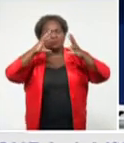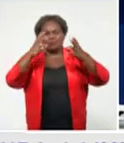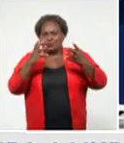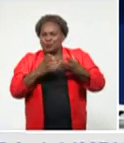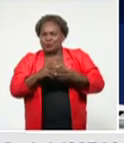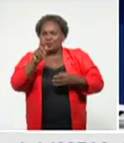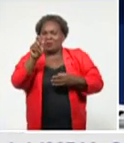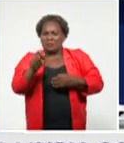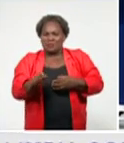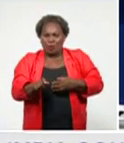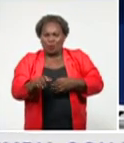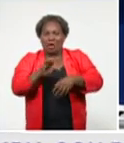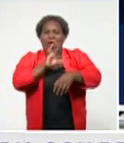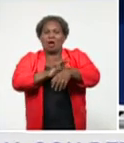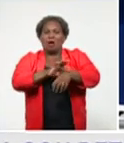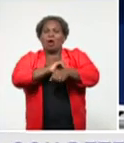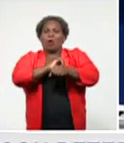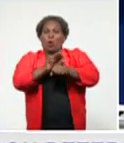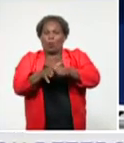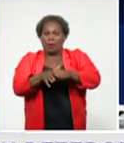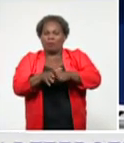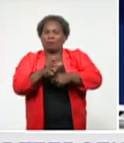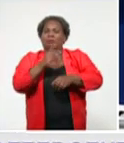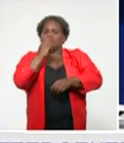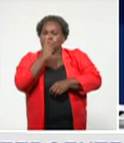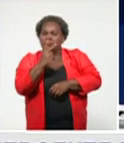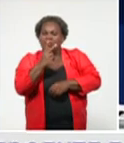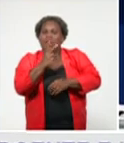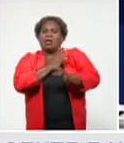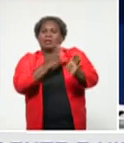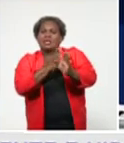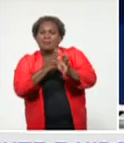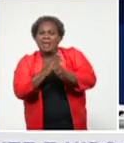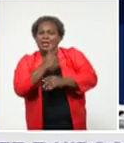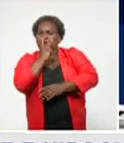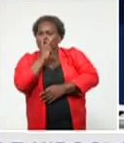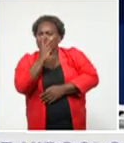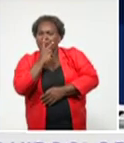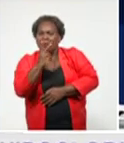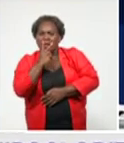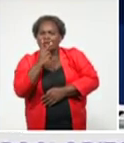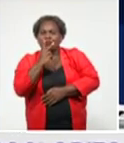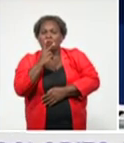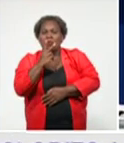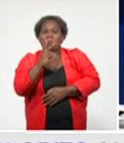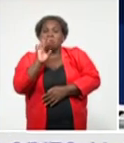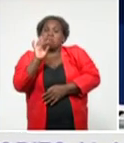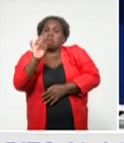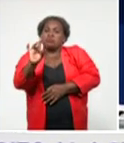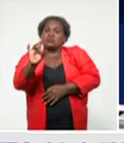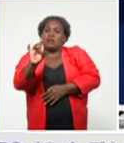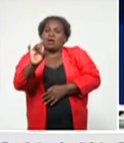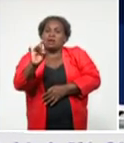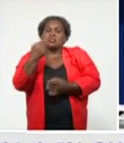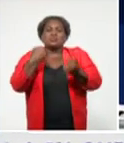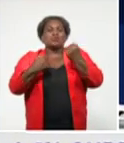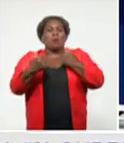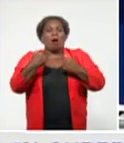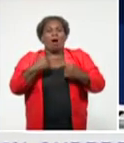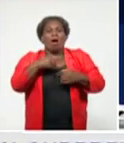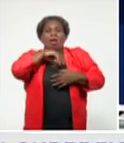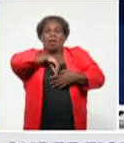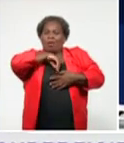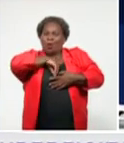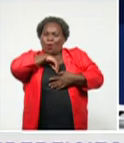COVID en Cuba, pues se le da un seguimiento estrecho por si pudiera quedar alguna manifestación